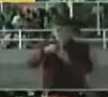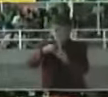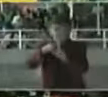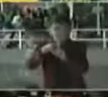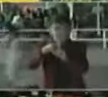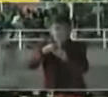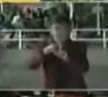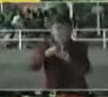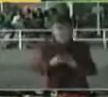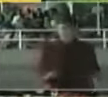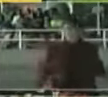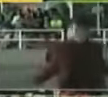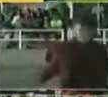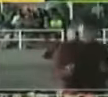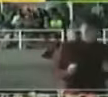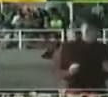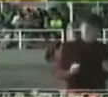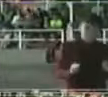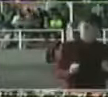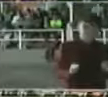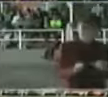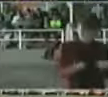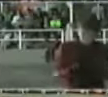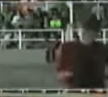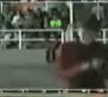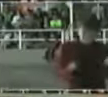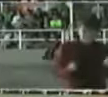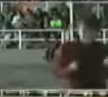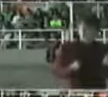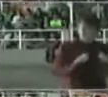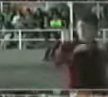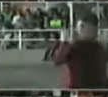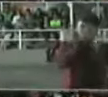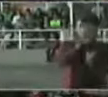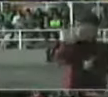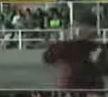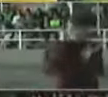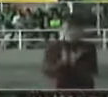los hombres y en todo el mundo lograrían verlo.